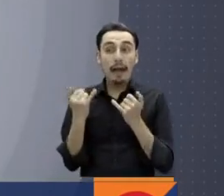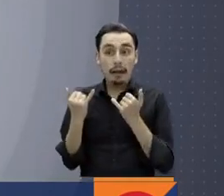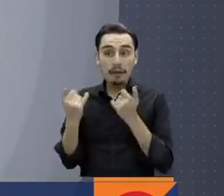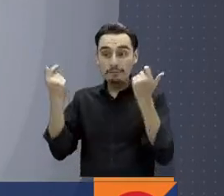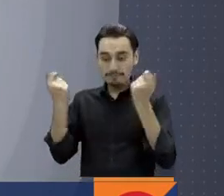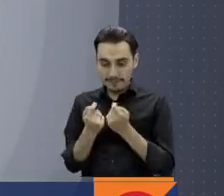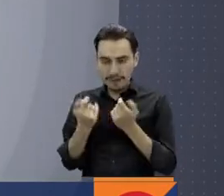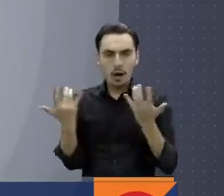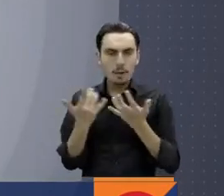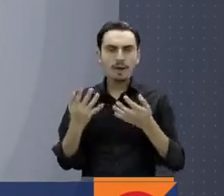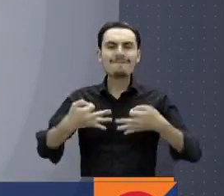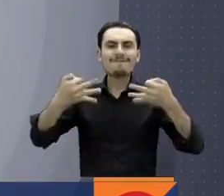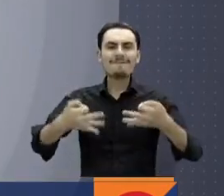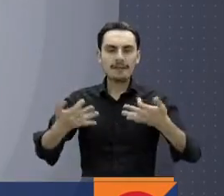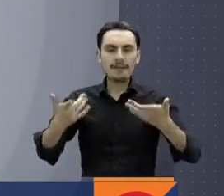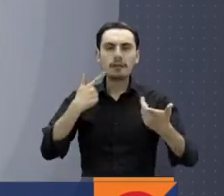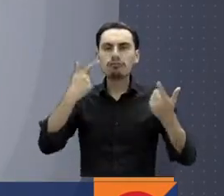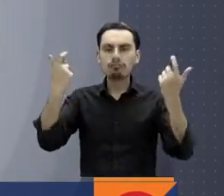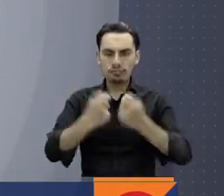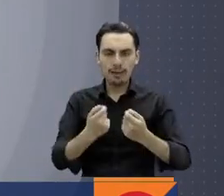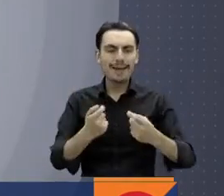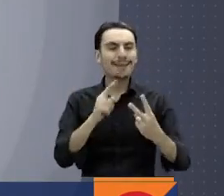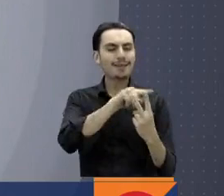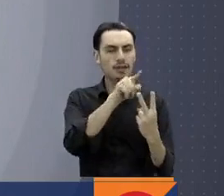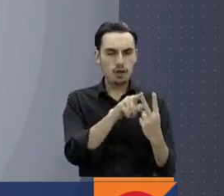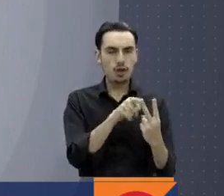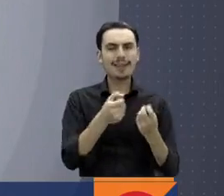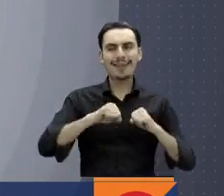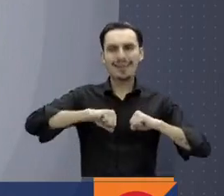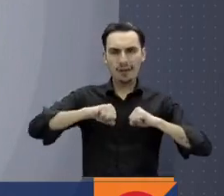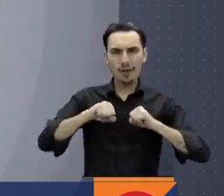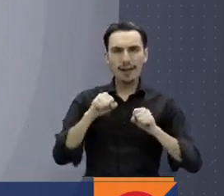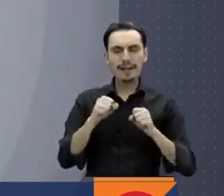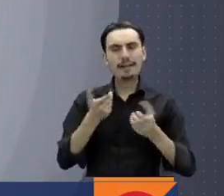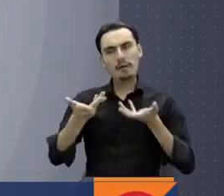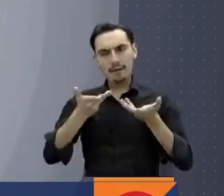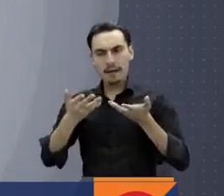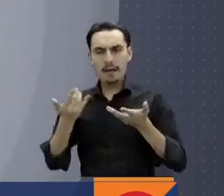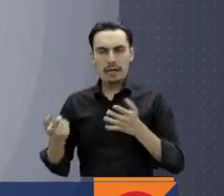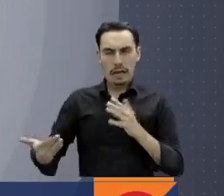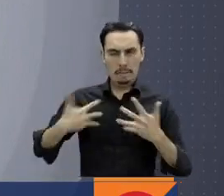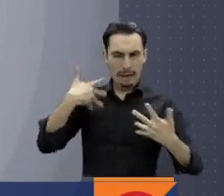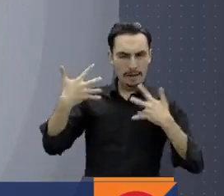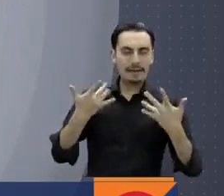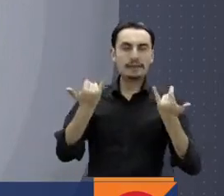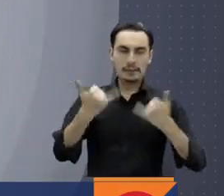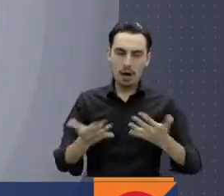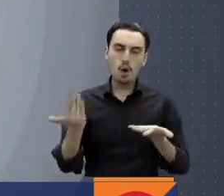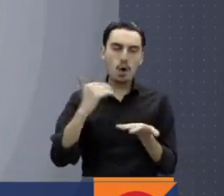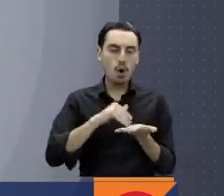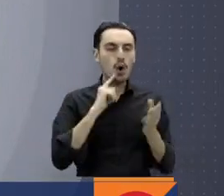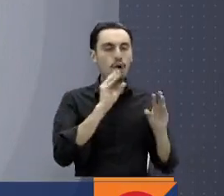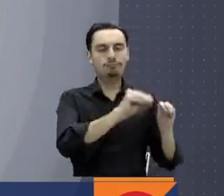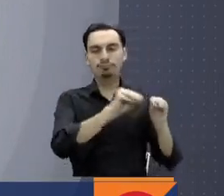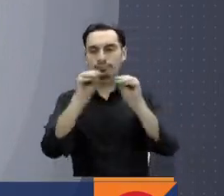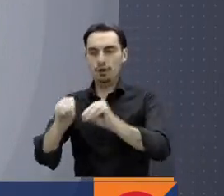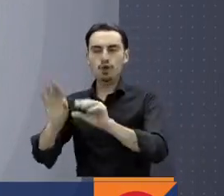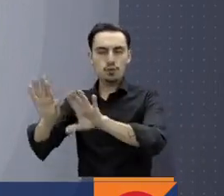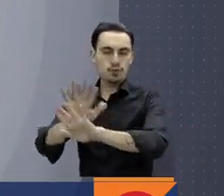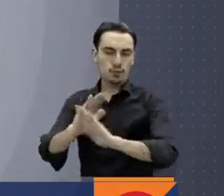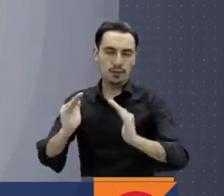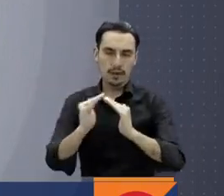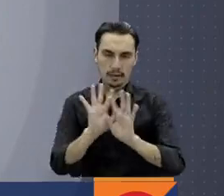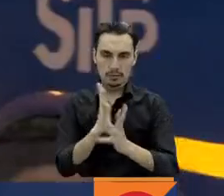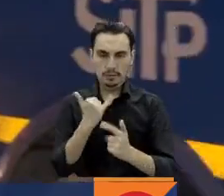dicen oficialmente, dos gestores de convivencia lesionados, por fortuna estables, ya están en sus respectivos hogares.